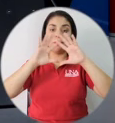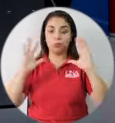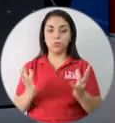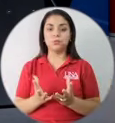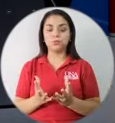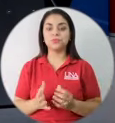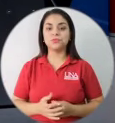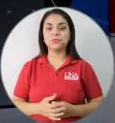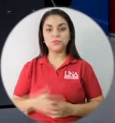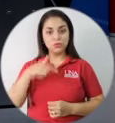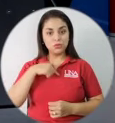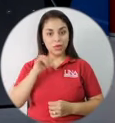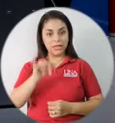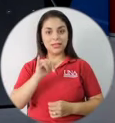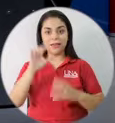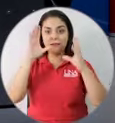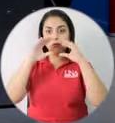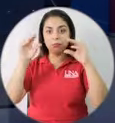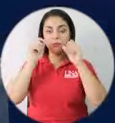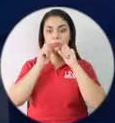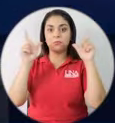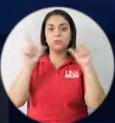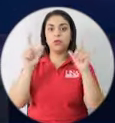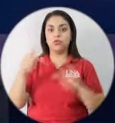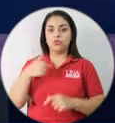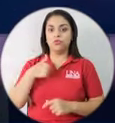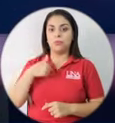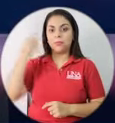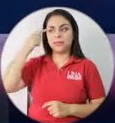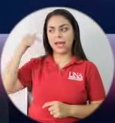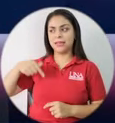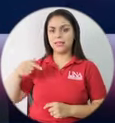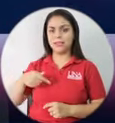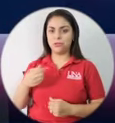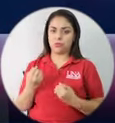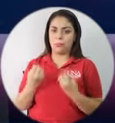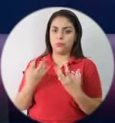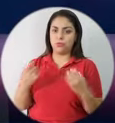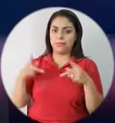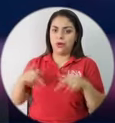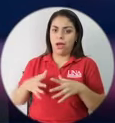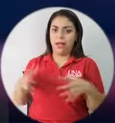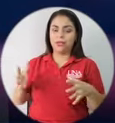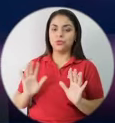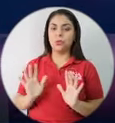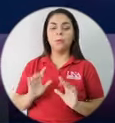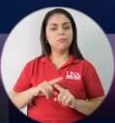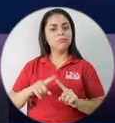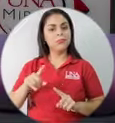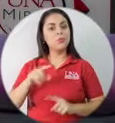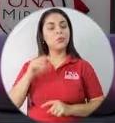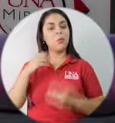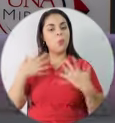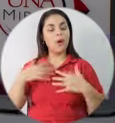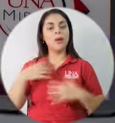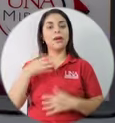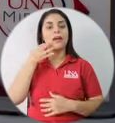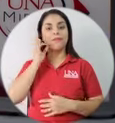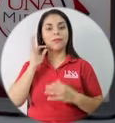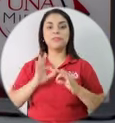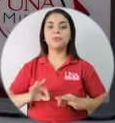Sí, ese dato a mí me sorprendió porque nosotros no somos así como que un montón de personas, ¿verdad? Pero sí, definitivamente el café es sumamente